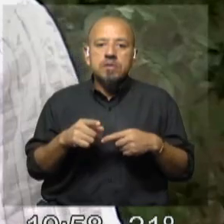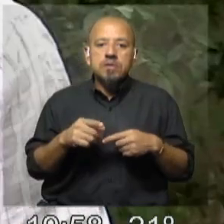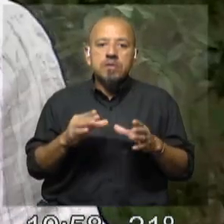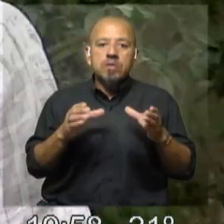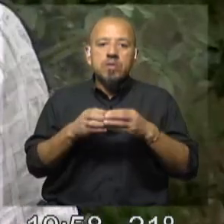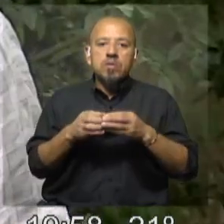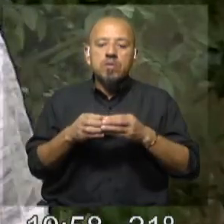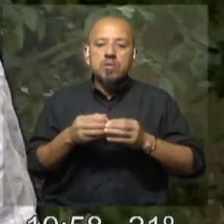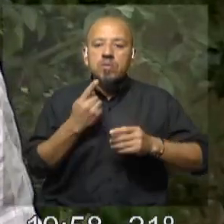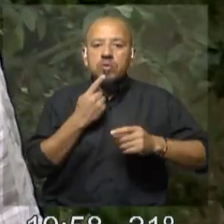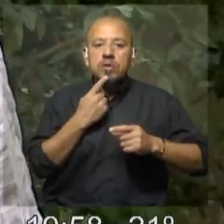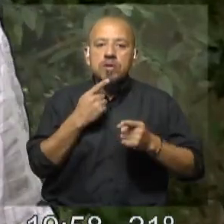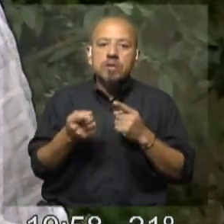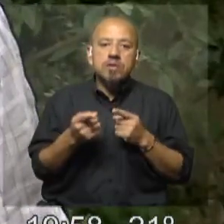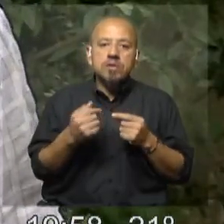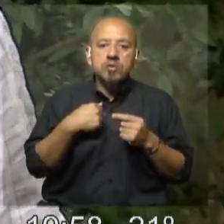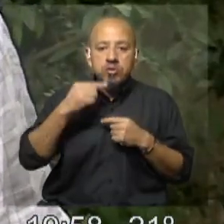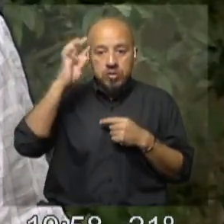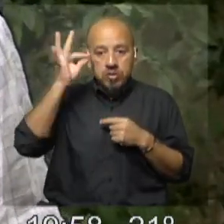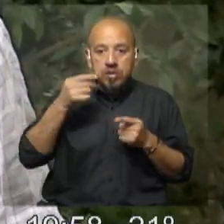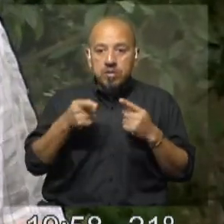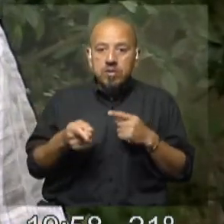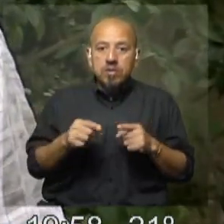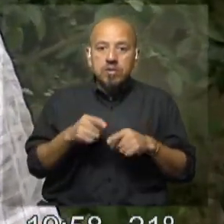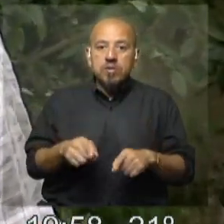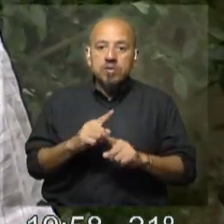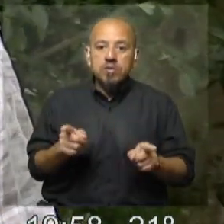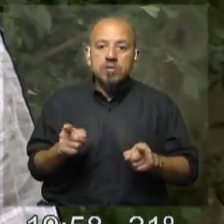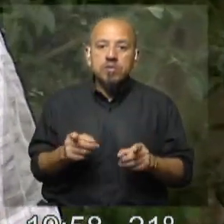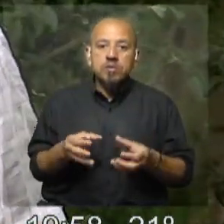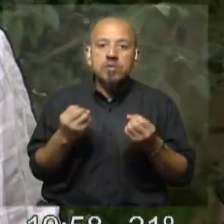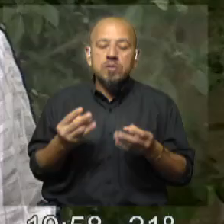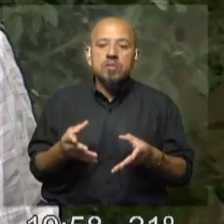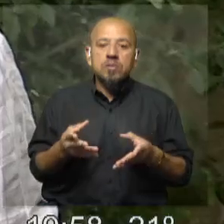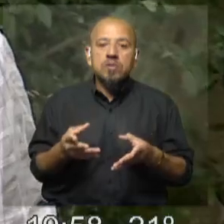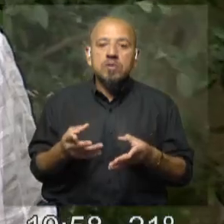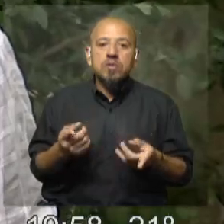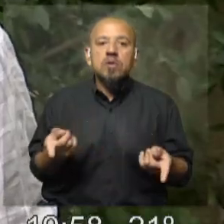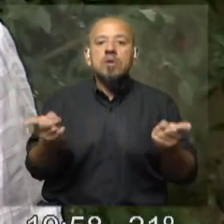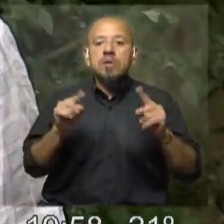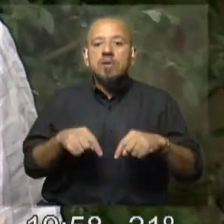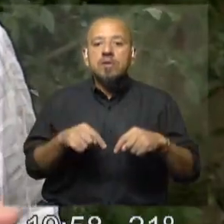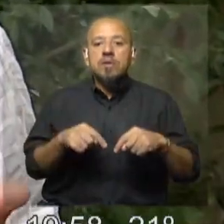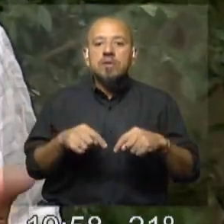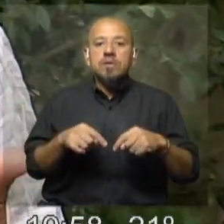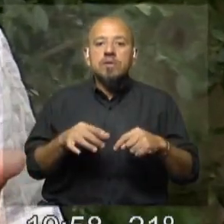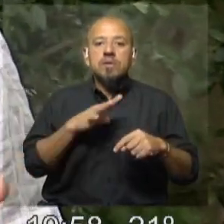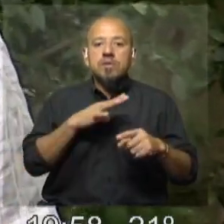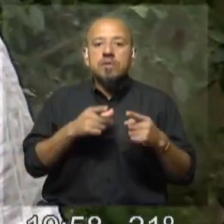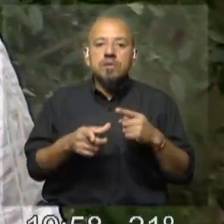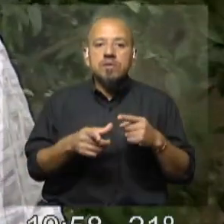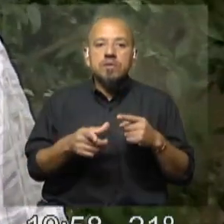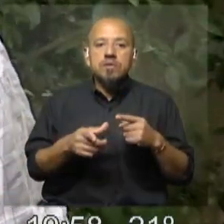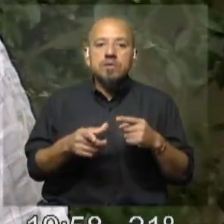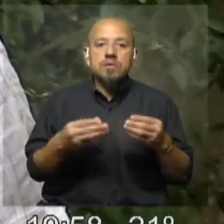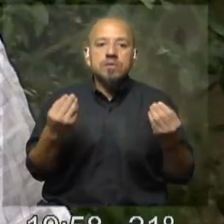partidaria. Yo creo que eso no es saludable porque en definitiva termina generando estos escenarios donde estamos viendo